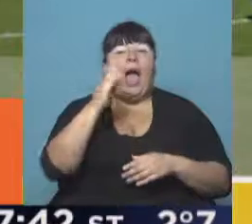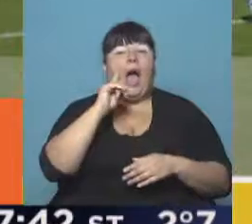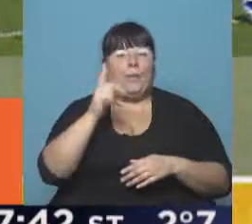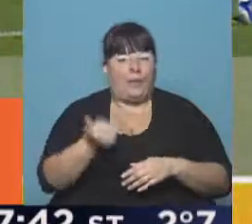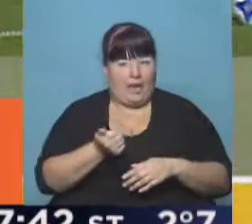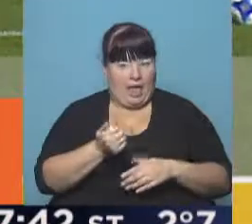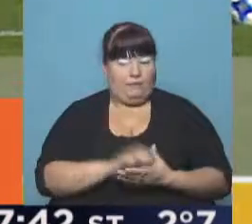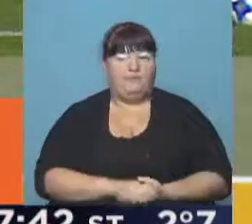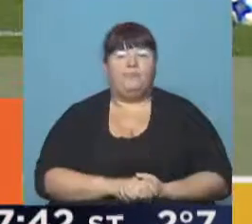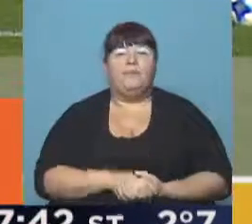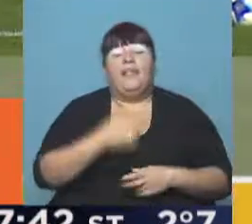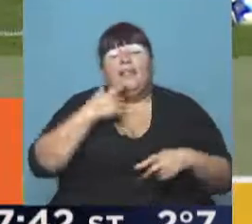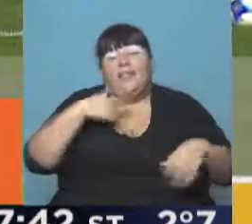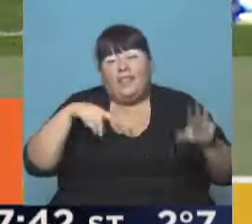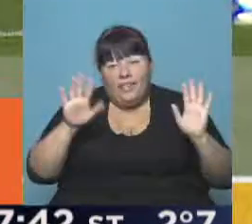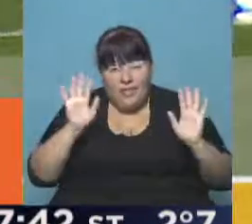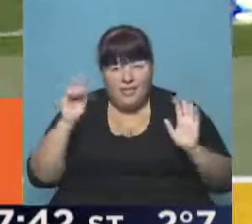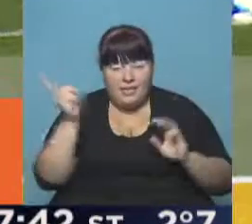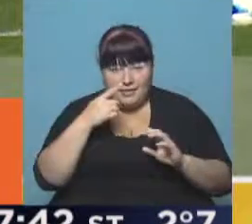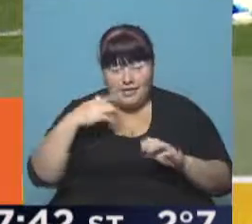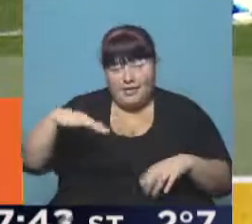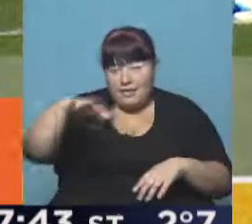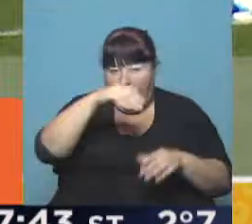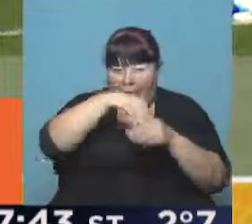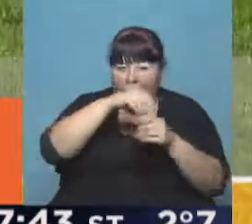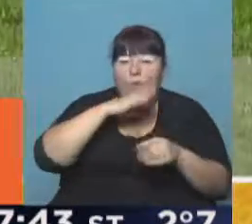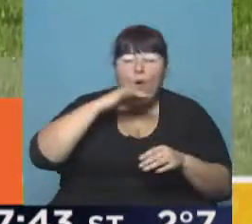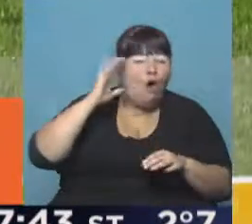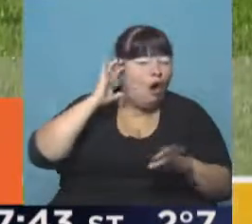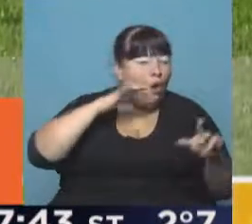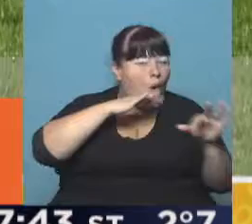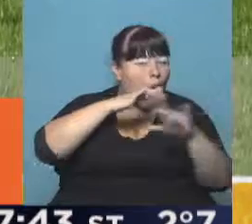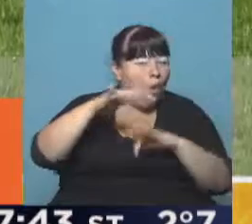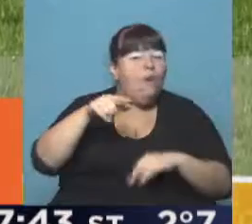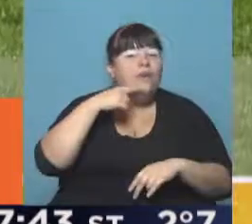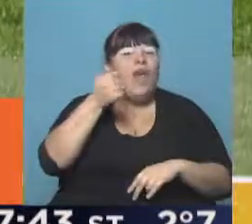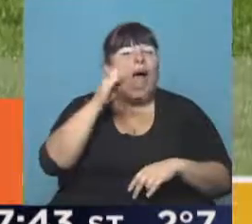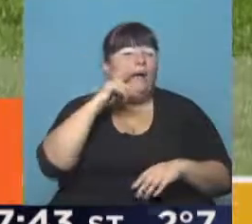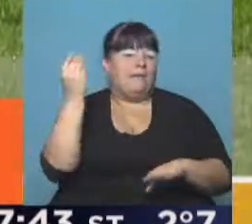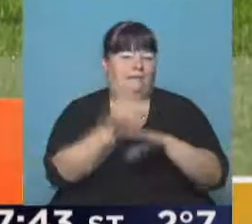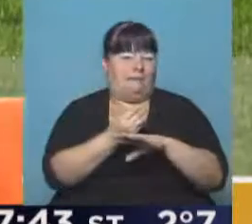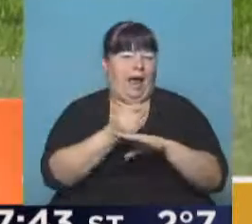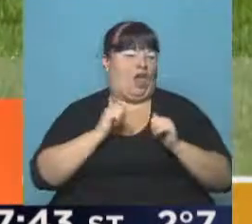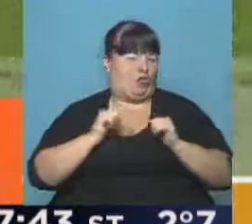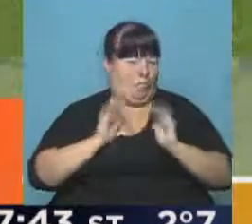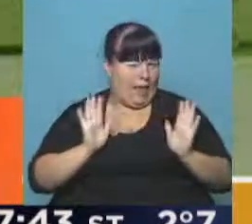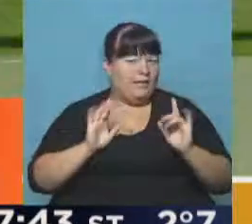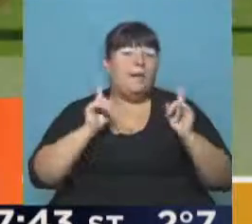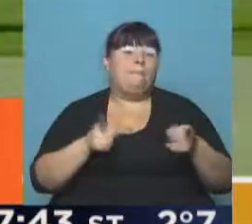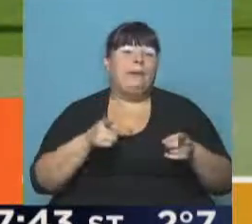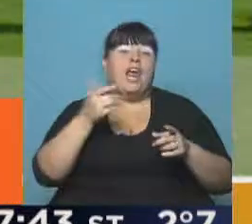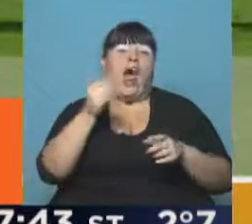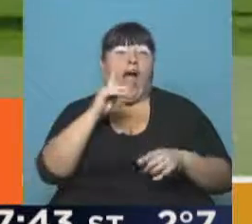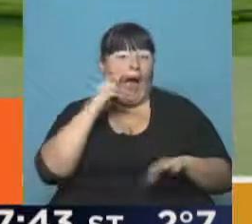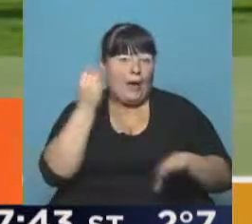Ávila. Dicen del ámbito interno de Boca Juniors que Guanchope viene para sentarse en el banco de suplentes. Pero la apuesta de